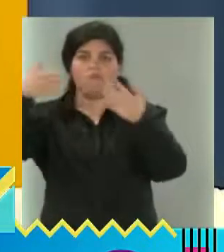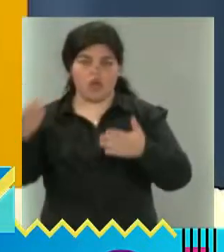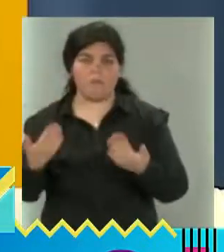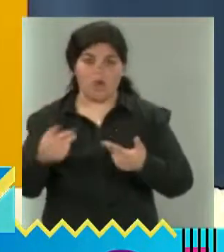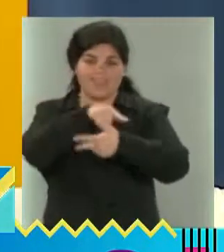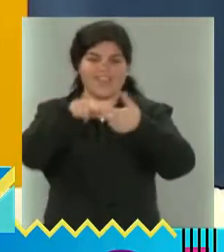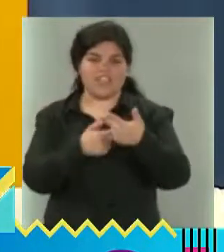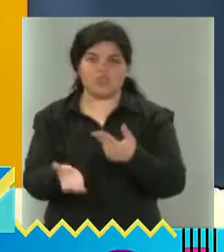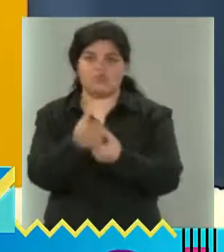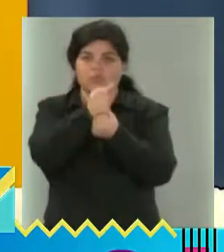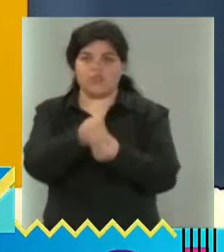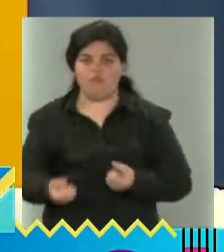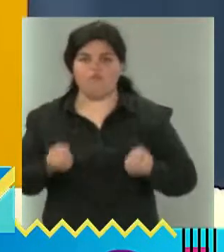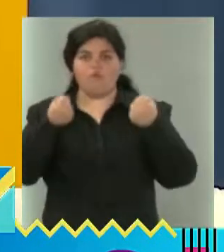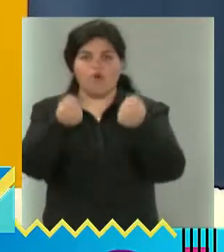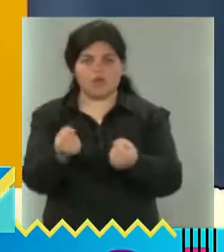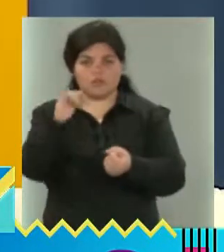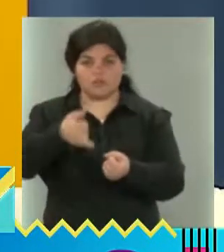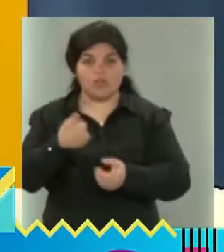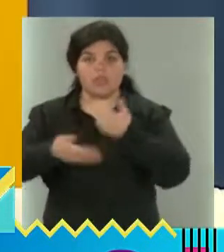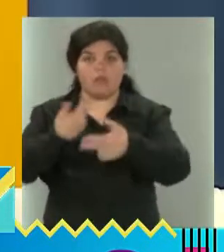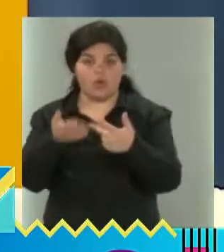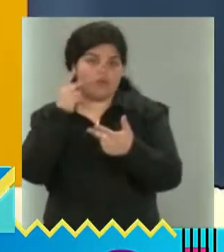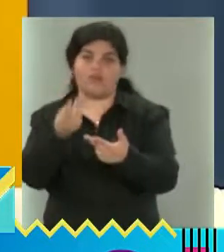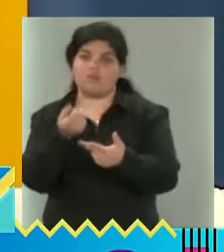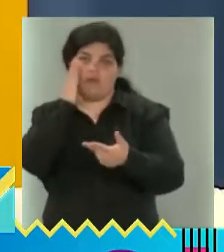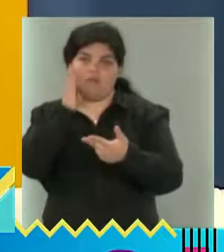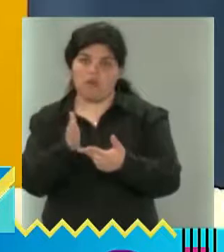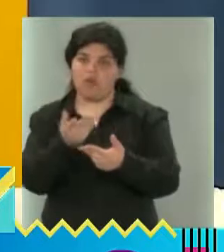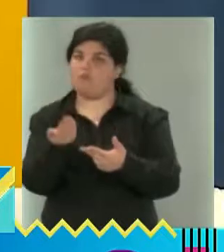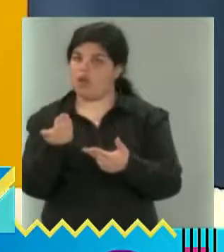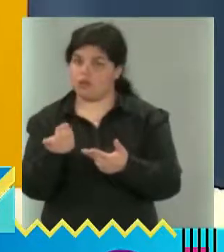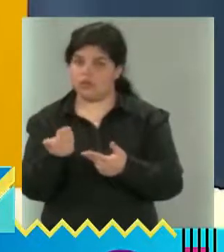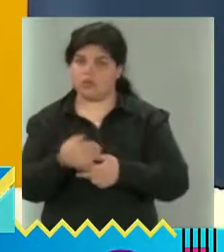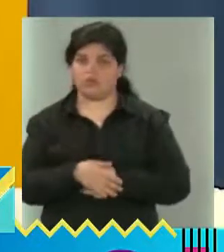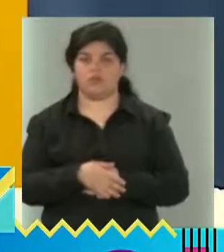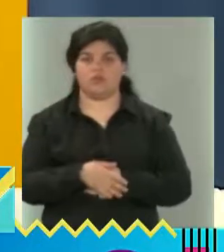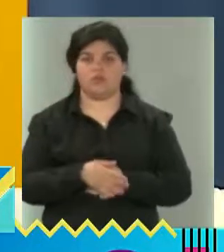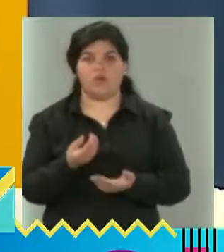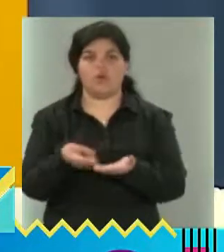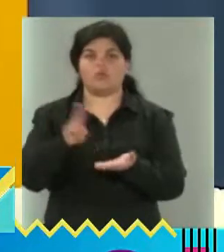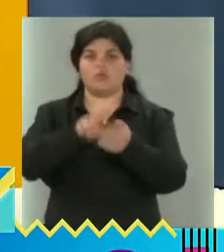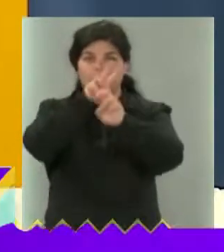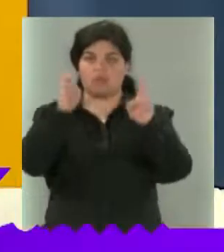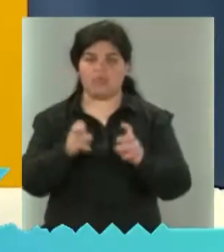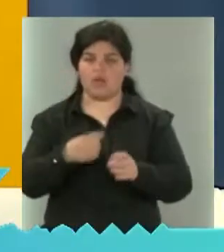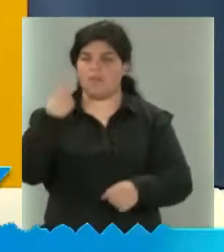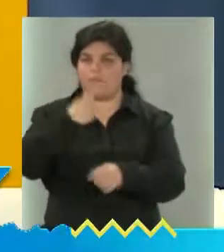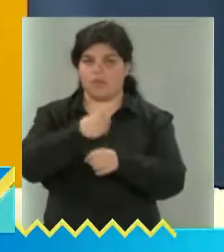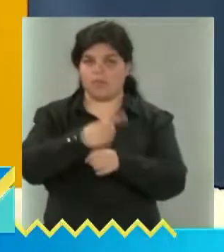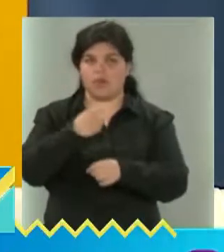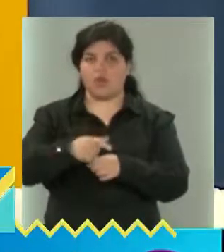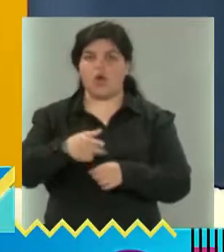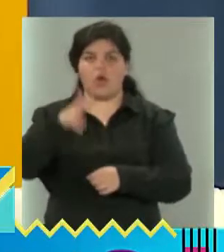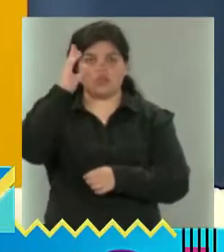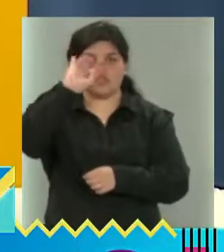fuertemente, no solamente basándonos. Pero volviendo al tema principal, el 80% de la producción nuestra va a mercado